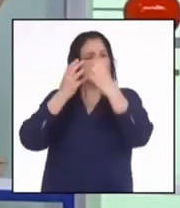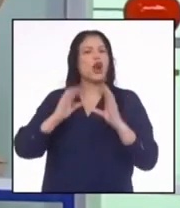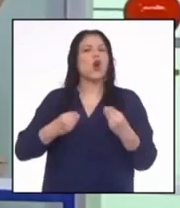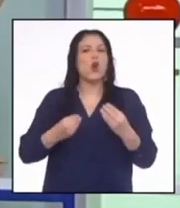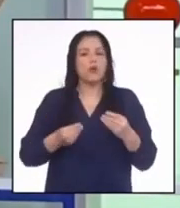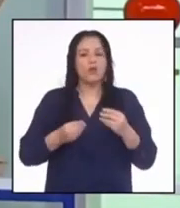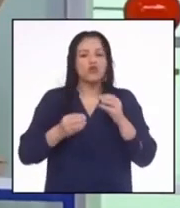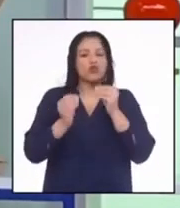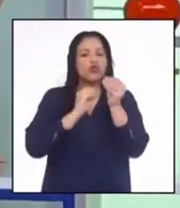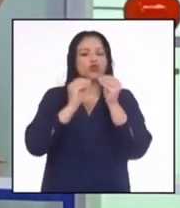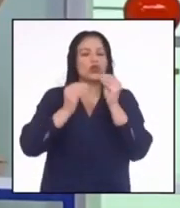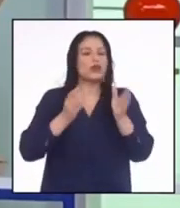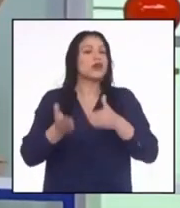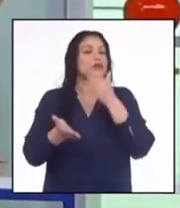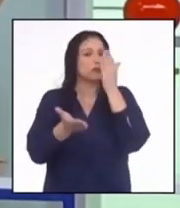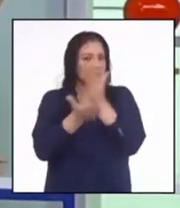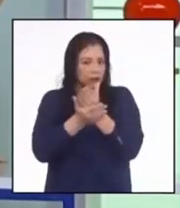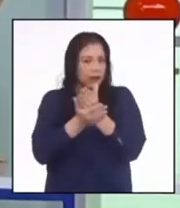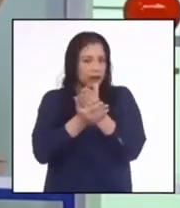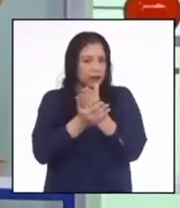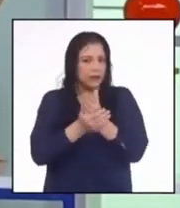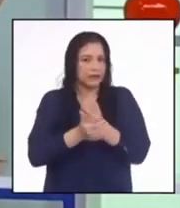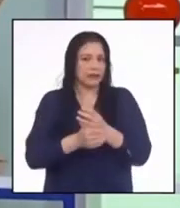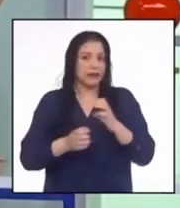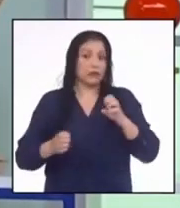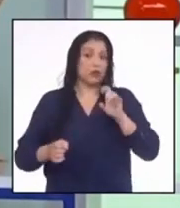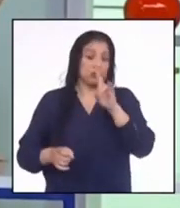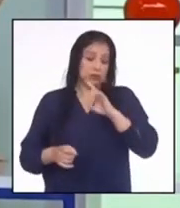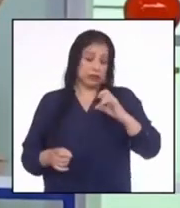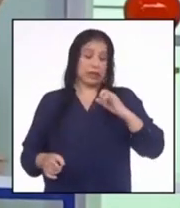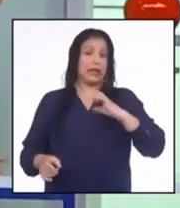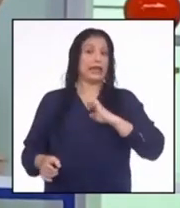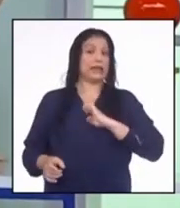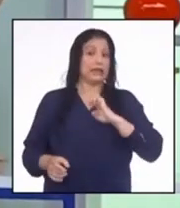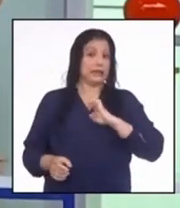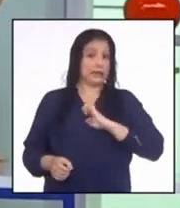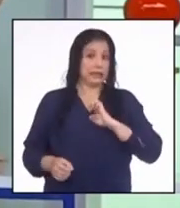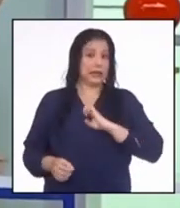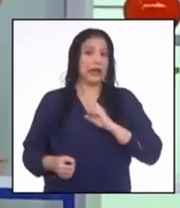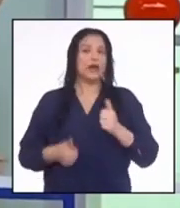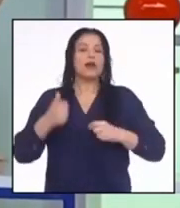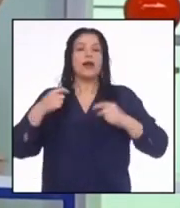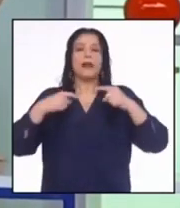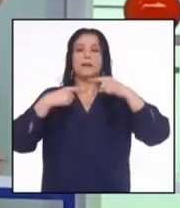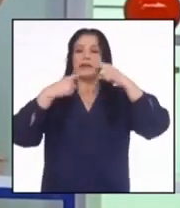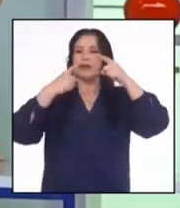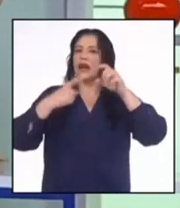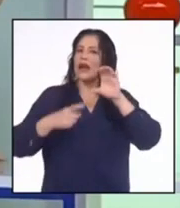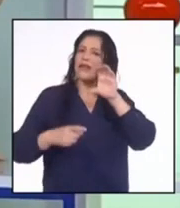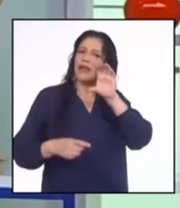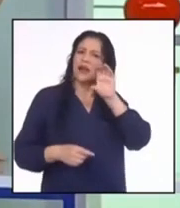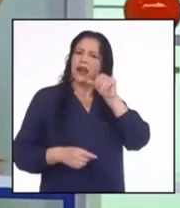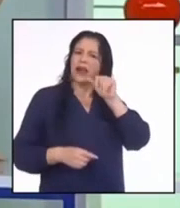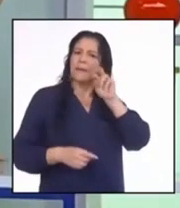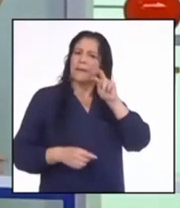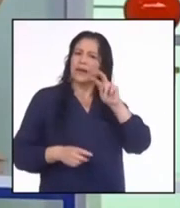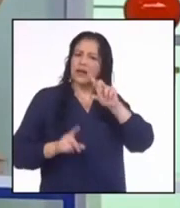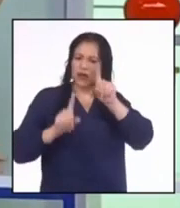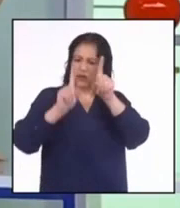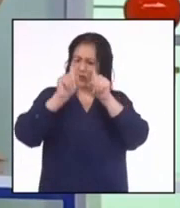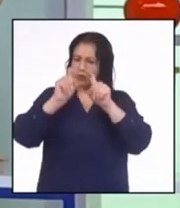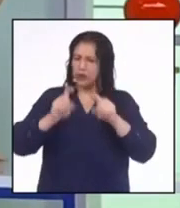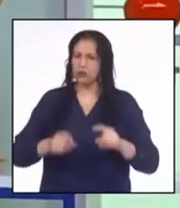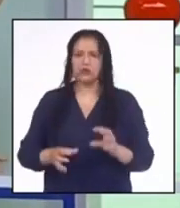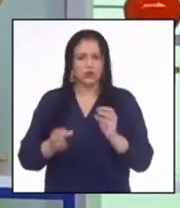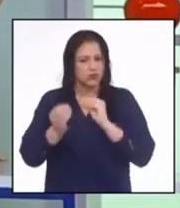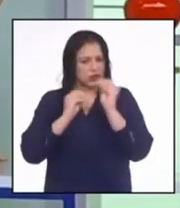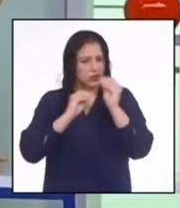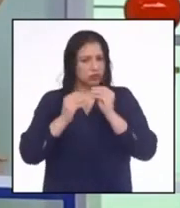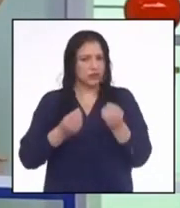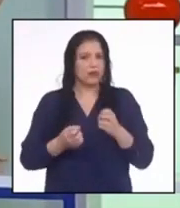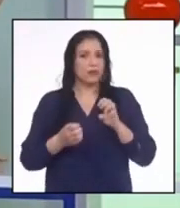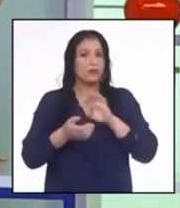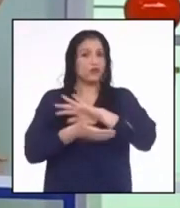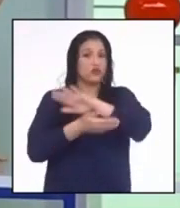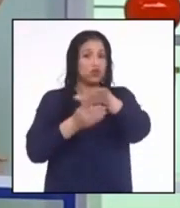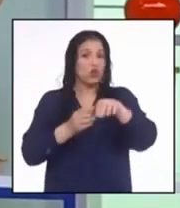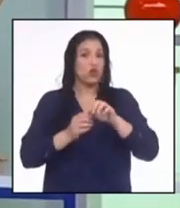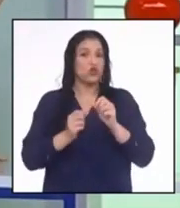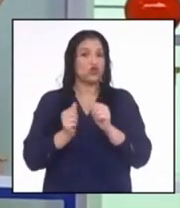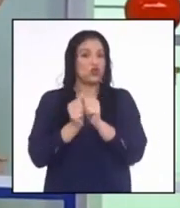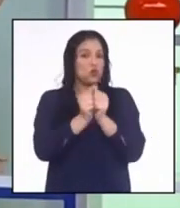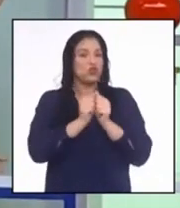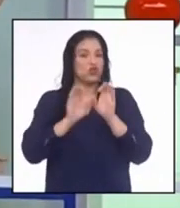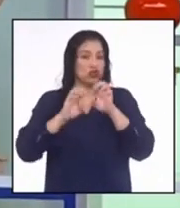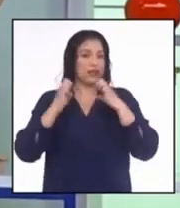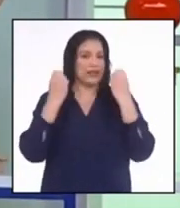los conflictos y las posiciones éticas que se toman en cuenta. El mensaje de Camila nos dejó una pregunta que resolveremos en equipo. Y